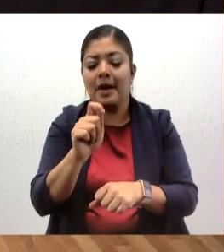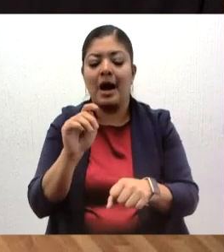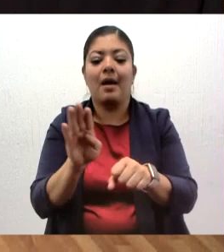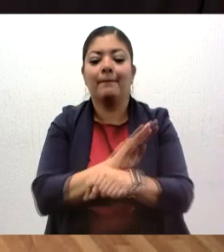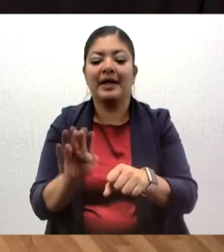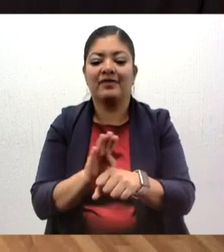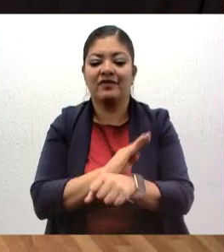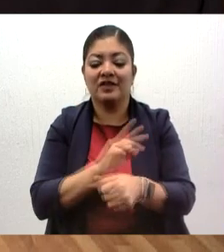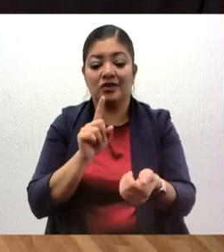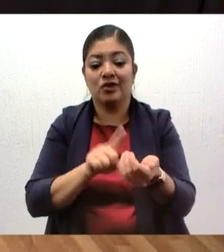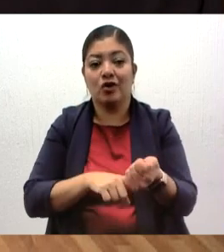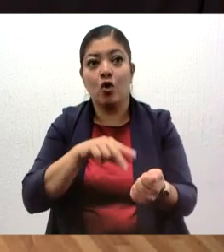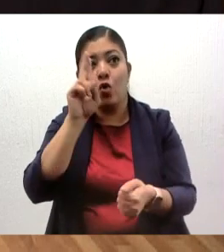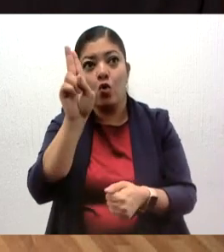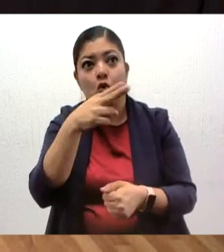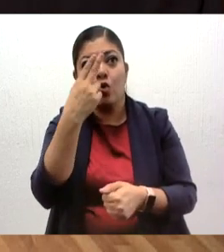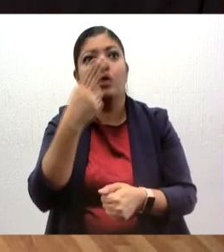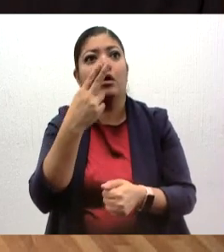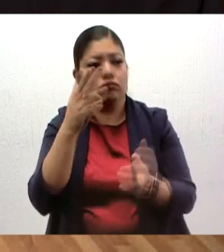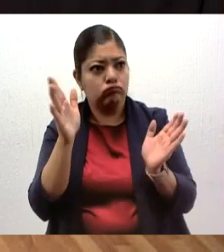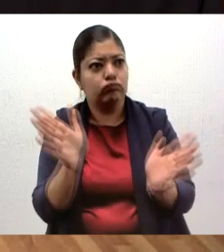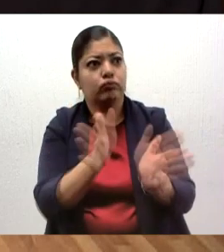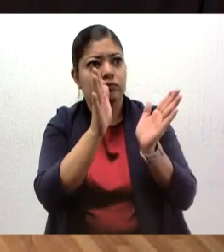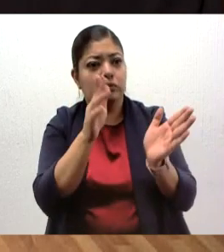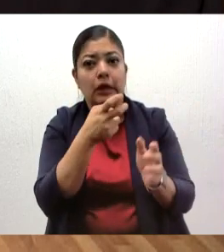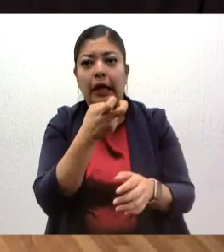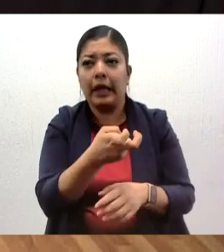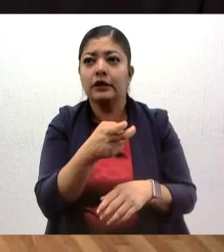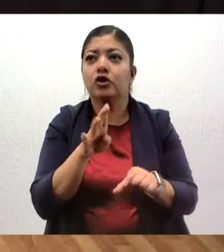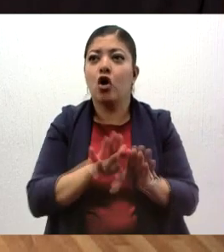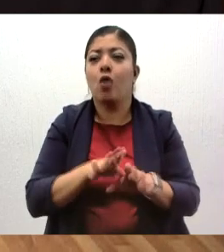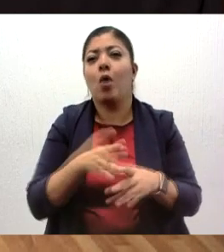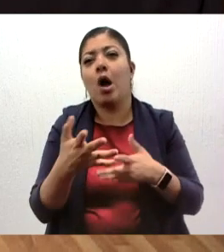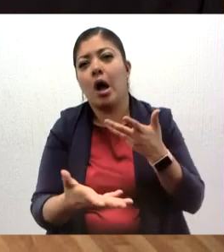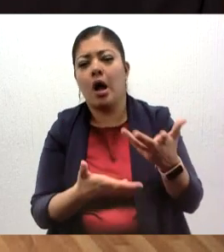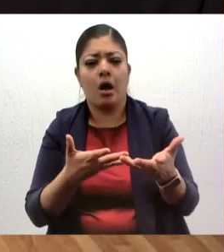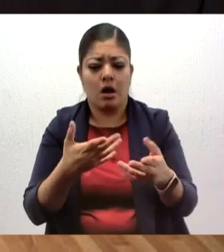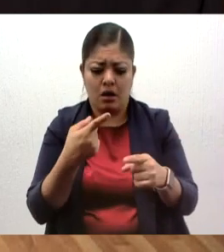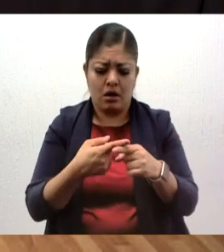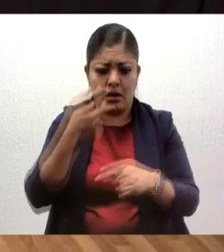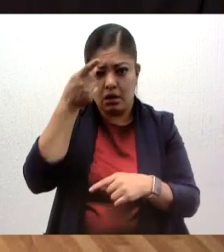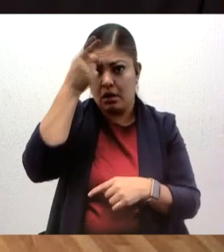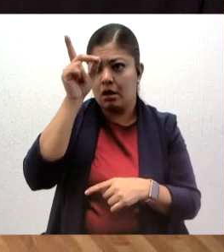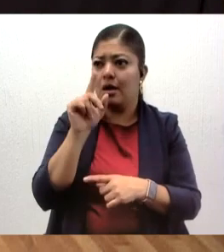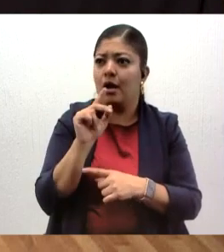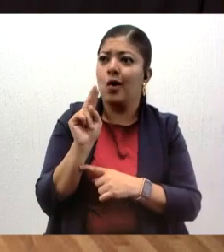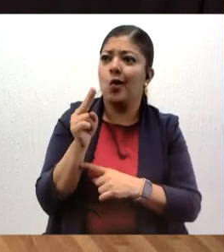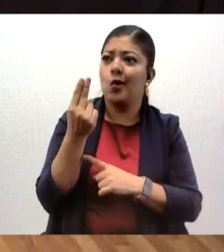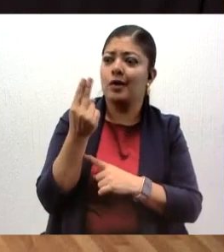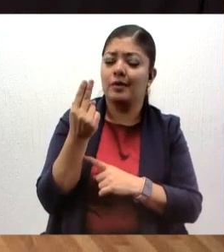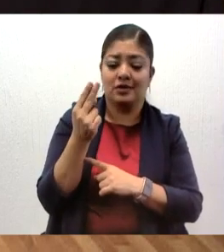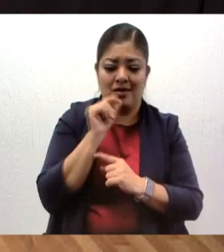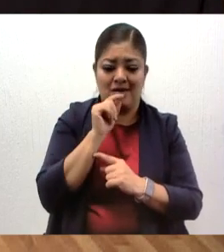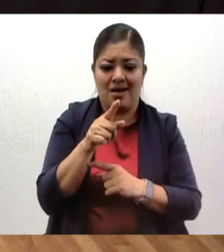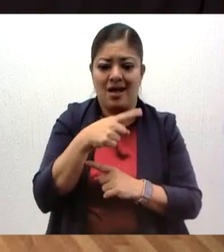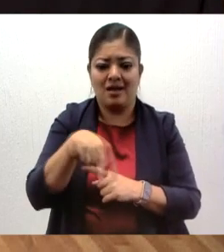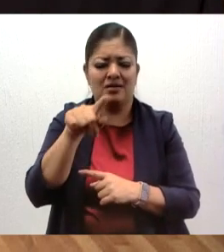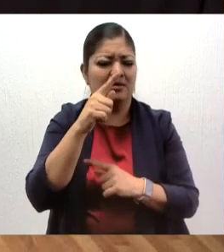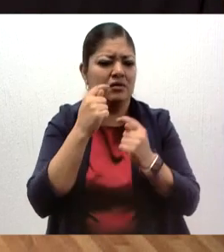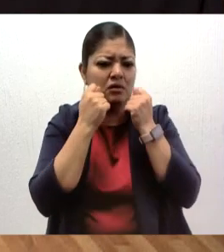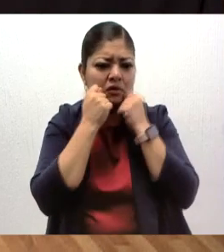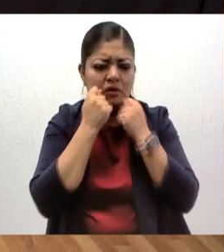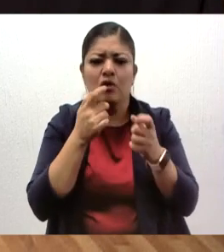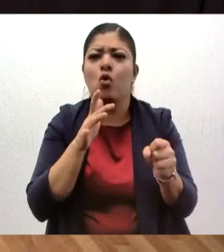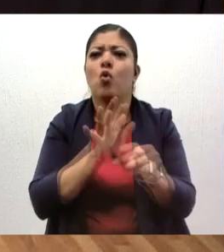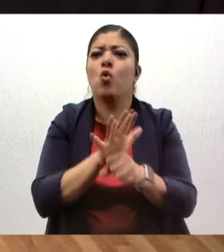universidad eso no se regatea la universidad es de los jalicienses independientemente el color del ejecutivo que